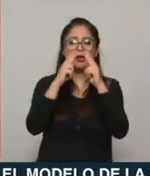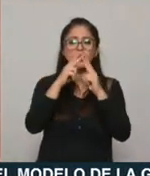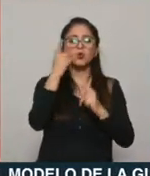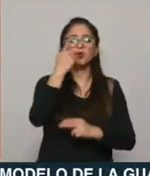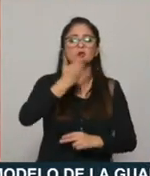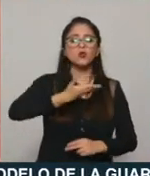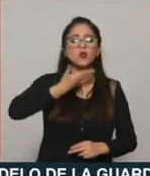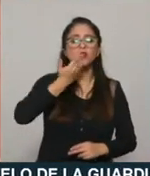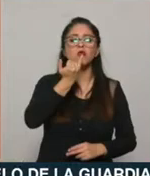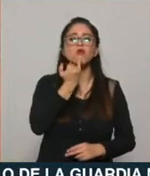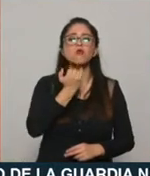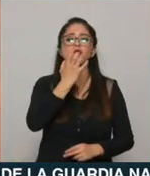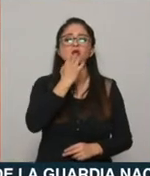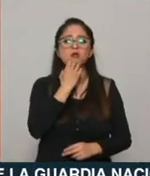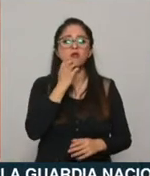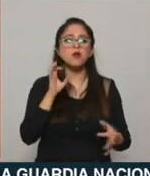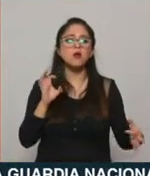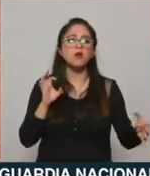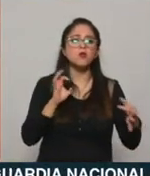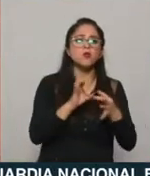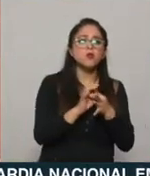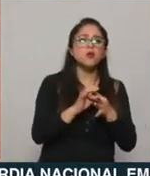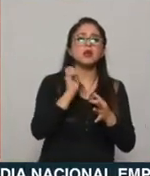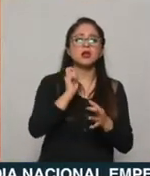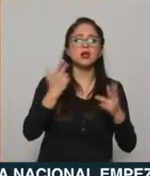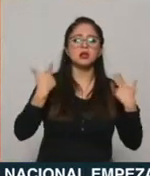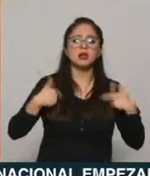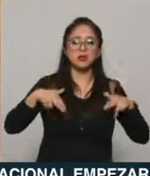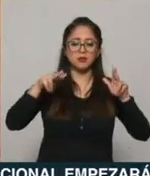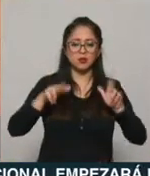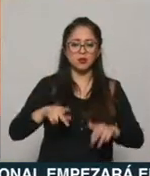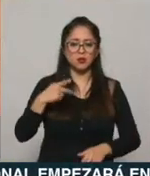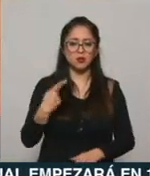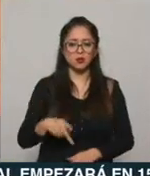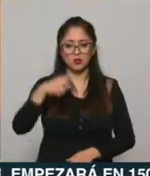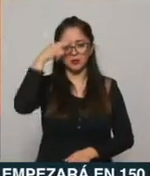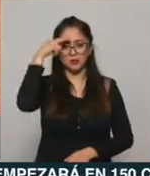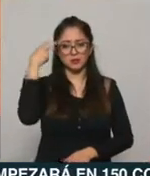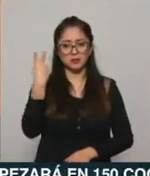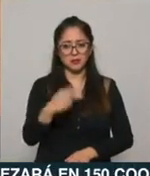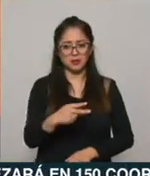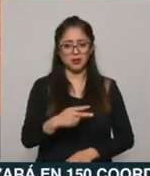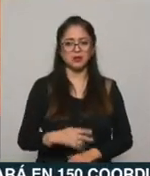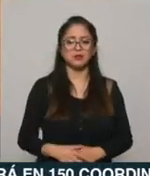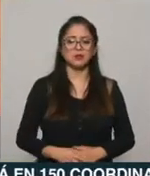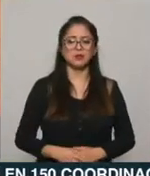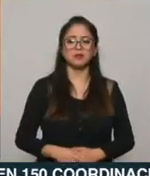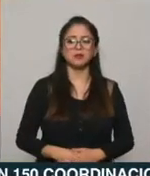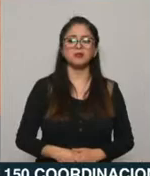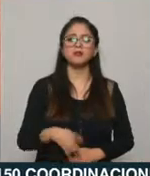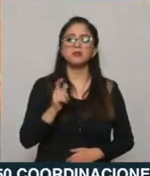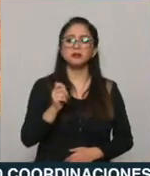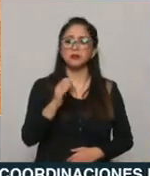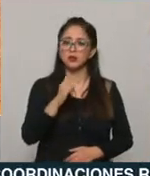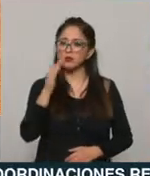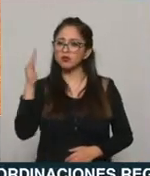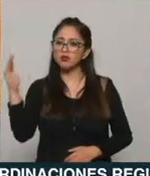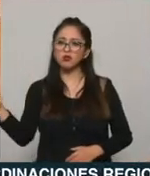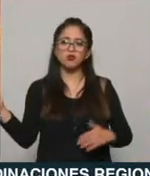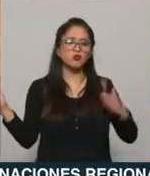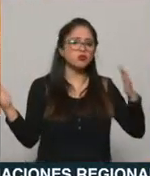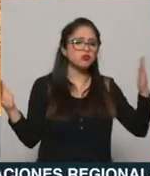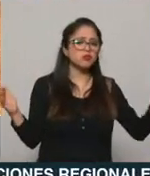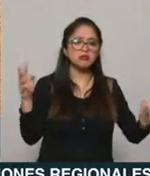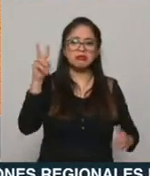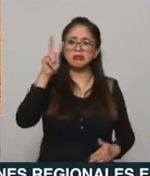judía, mezclaron símbolos de la identidad mexicana. Lo que vemos de la menorá que está a los lados del Aron HaKodesh, yo no sé